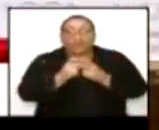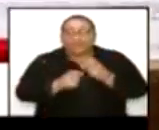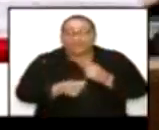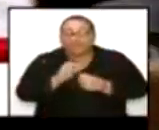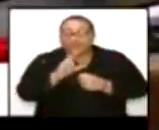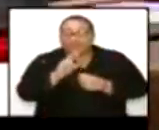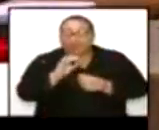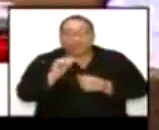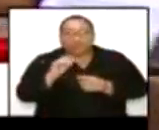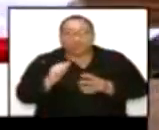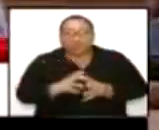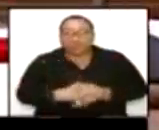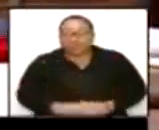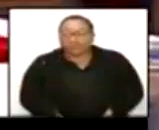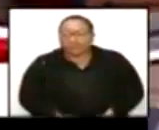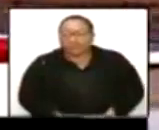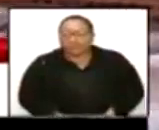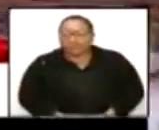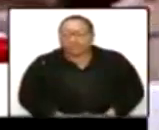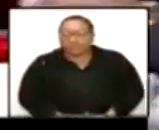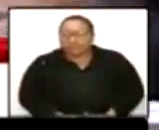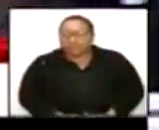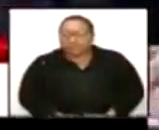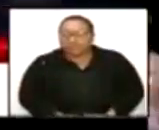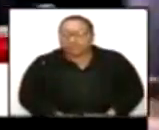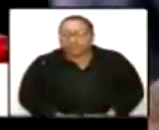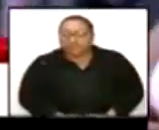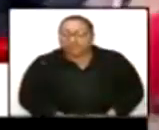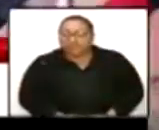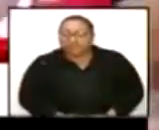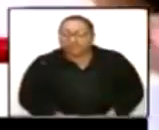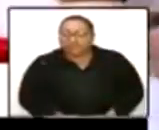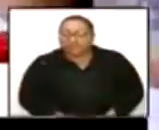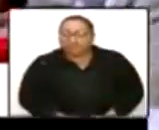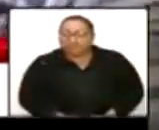congresista Rosas. Gracias, presidente.